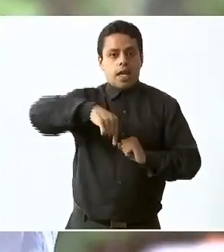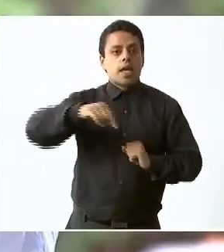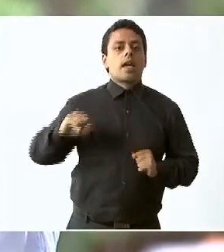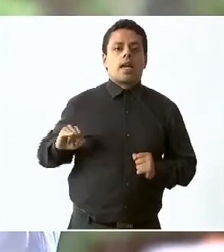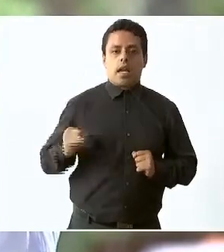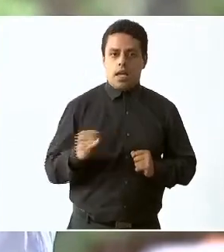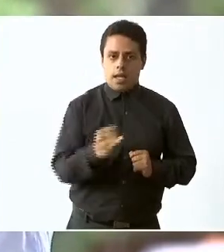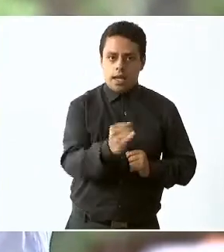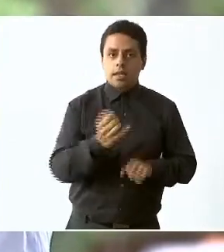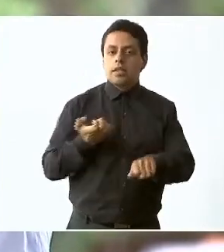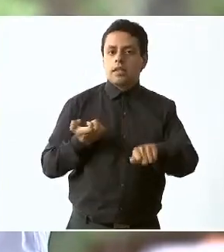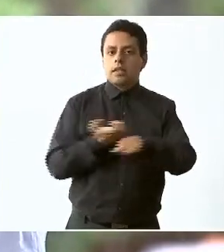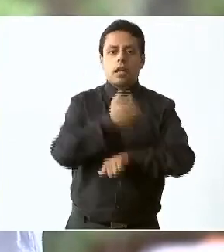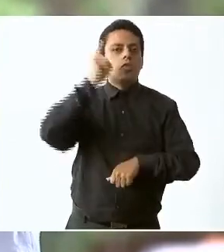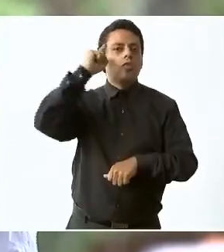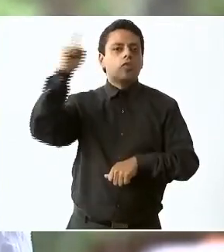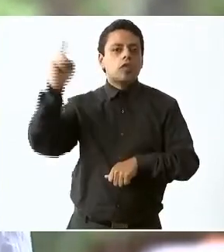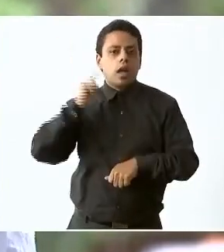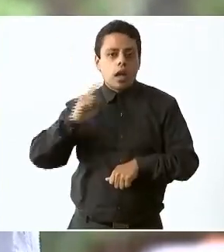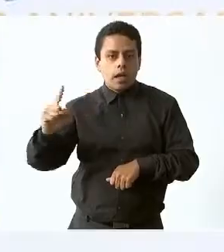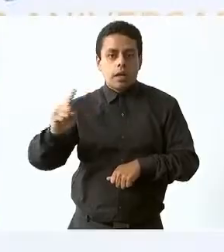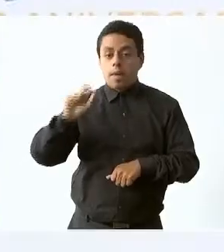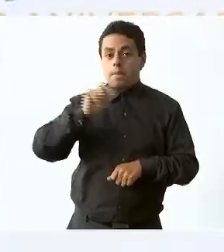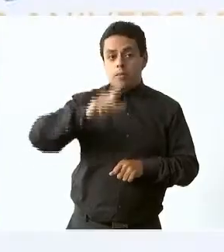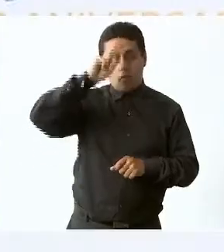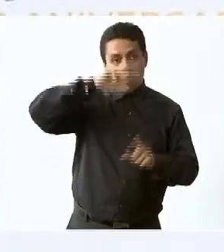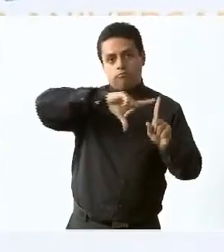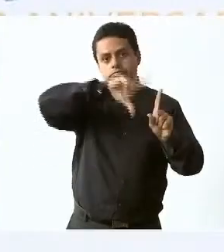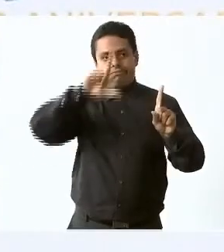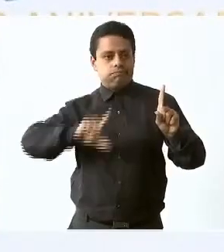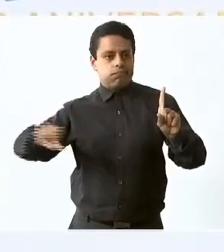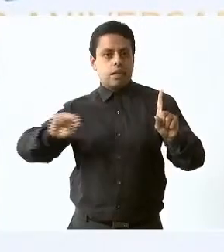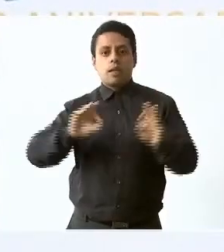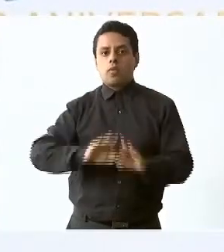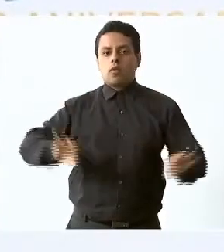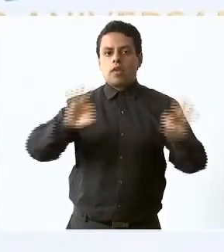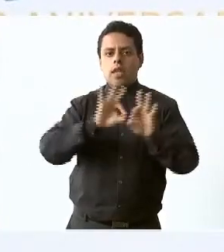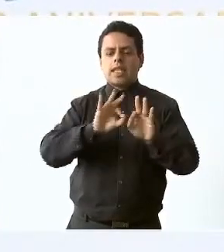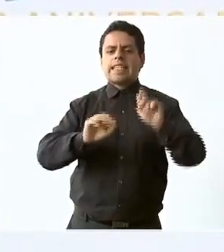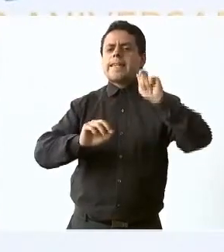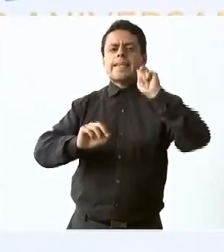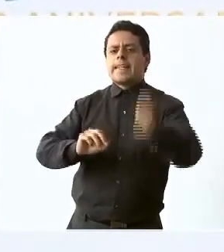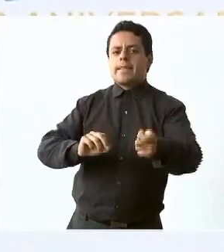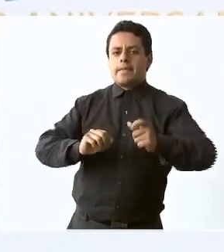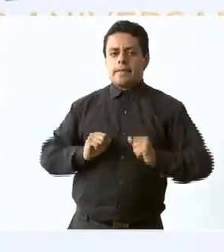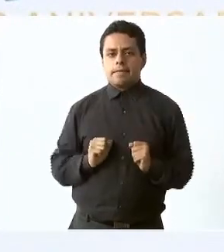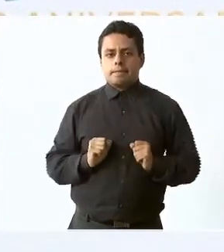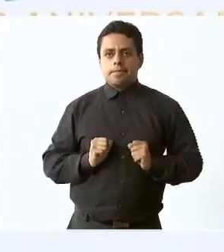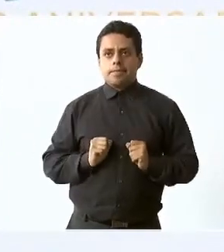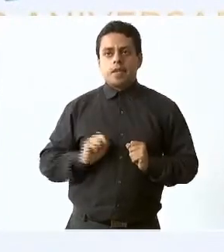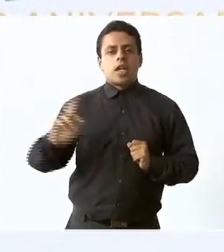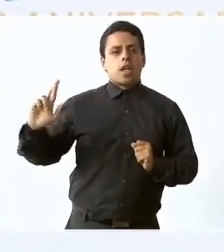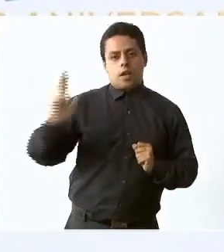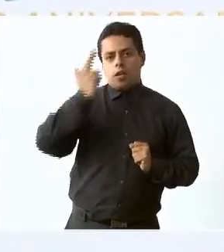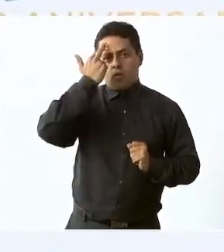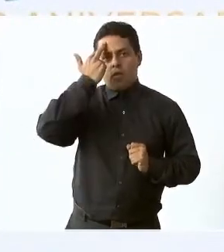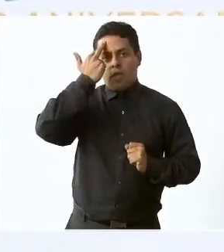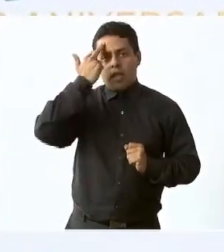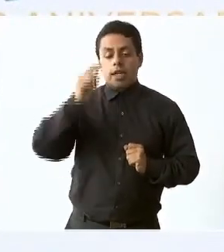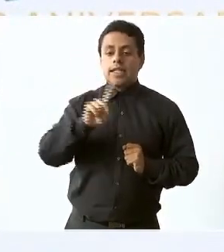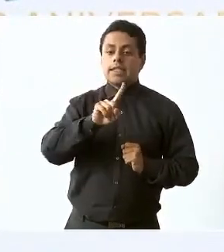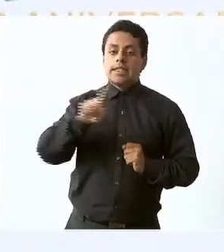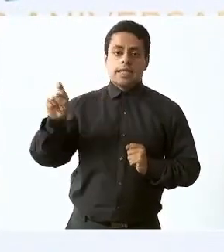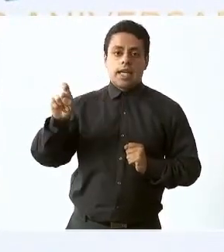el Estado de Zacatecas y para todo México. Me refiero, por supuesto, a la conmemoración